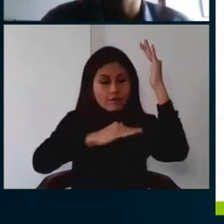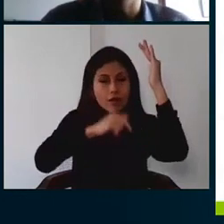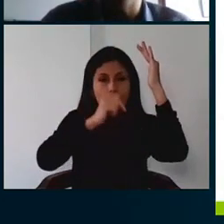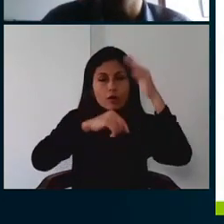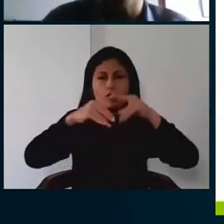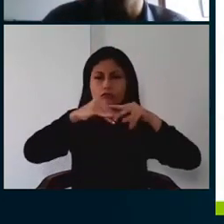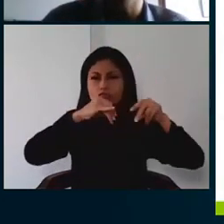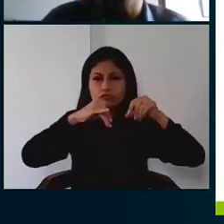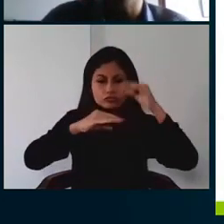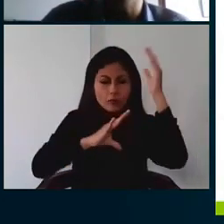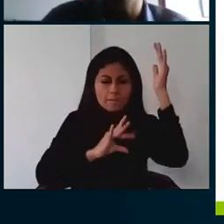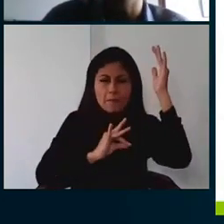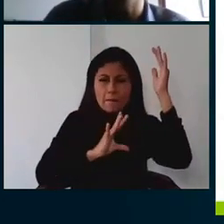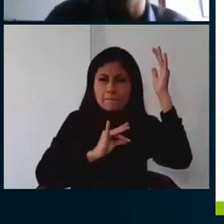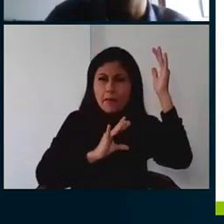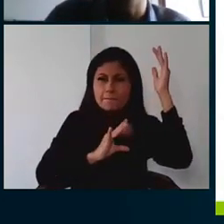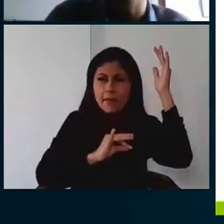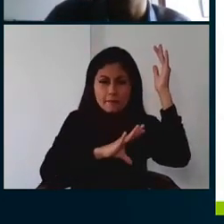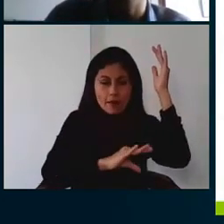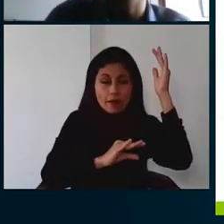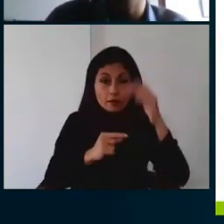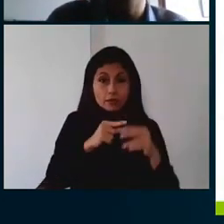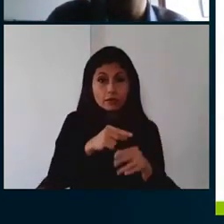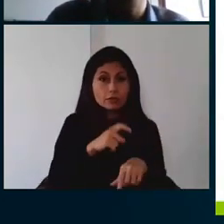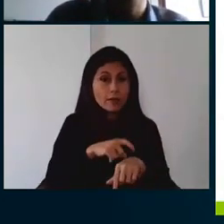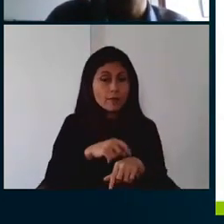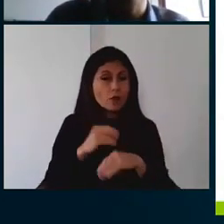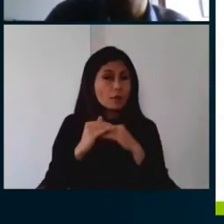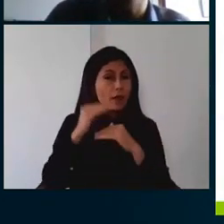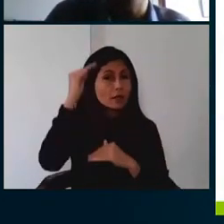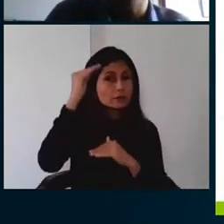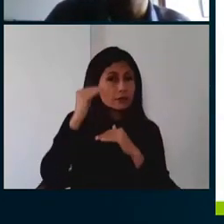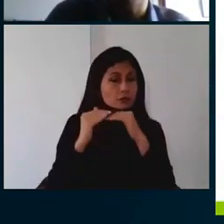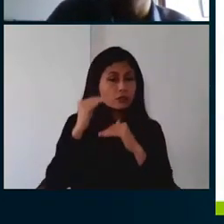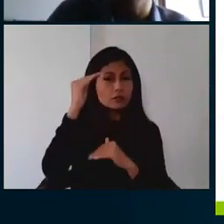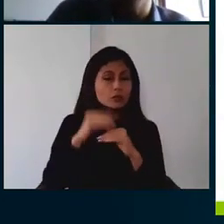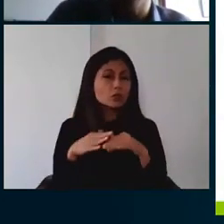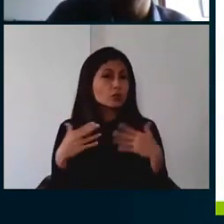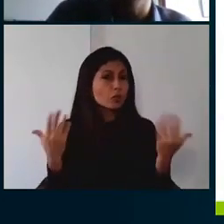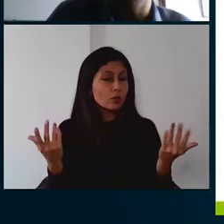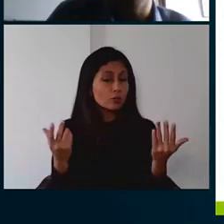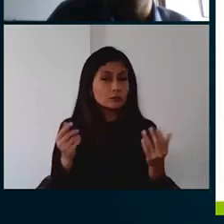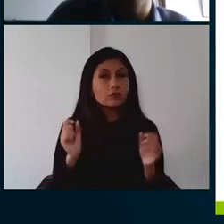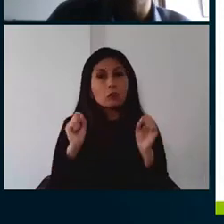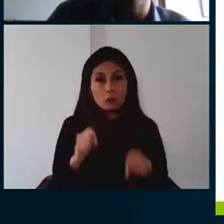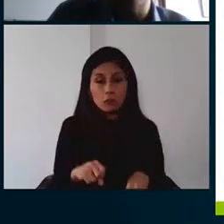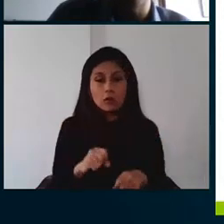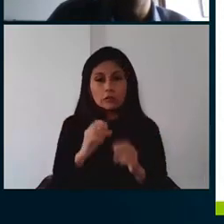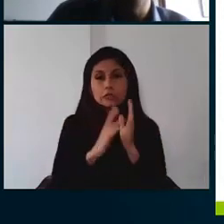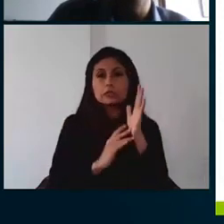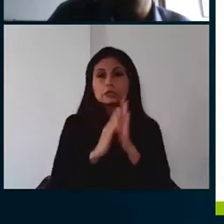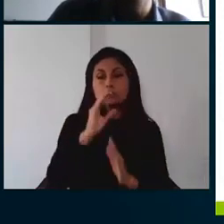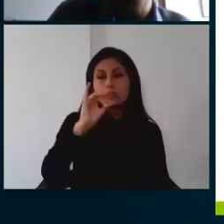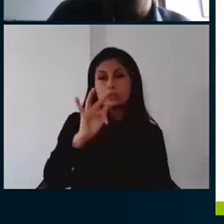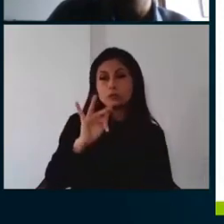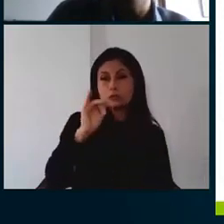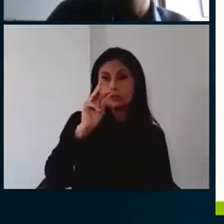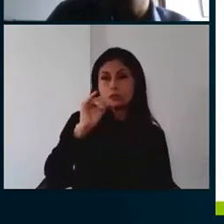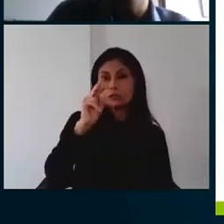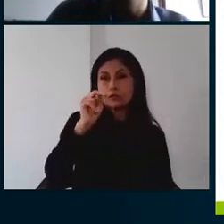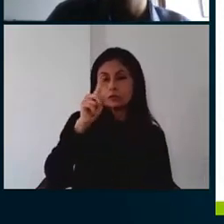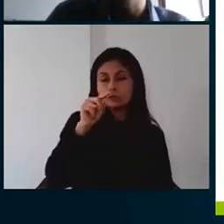¿Será que aumenta la eficiencia de sedimentación? No. Se puede predecir cuál será el tiempo de parada si